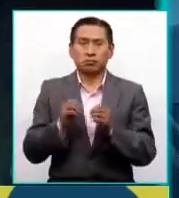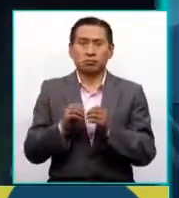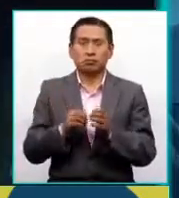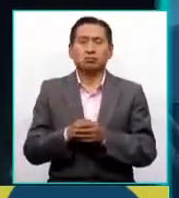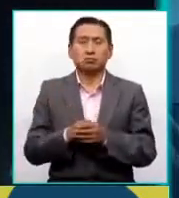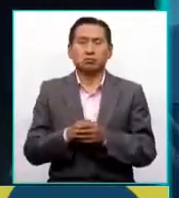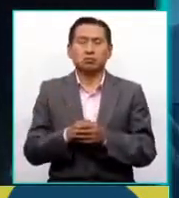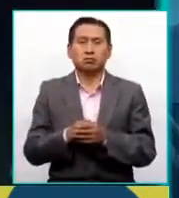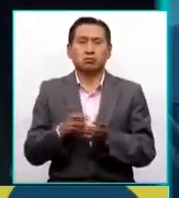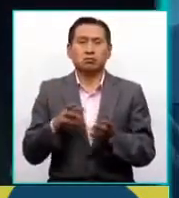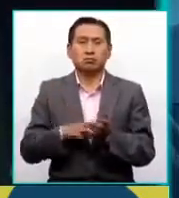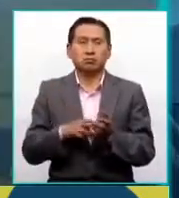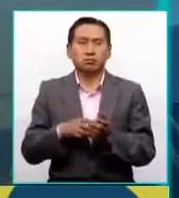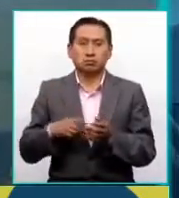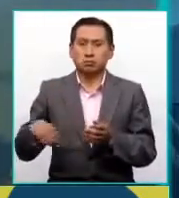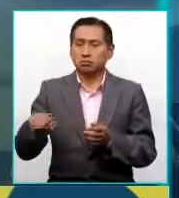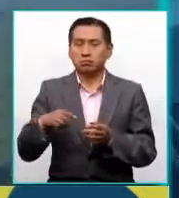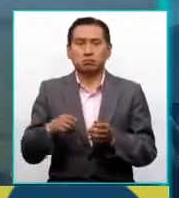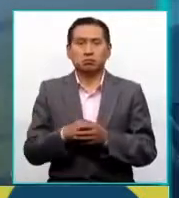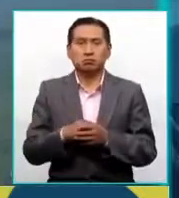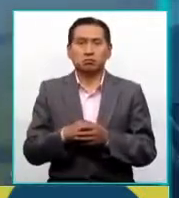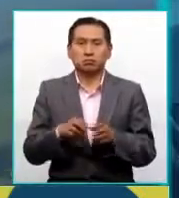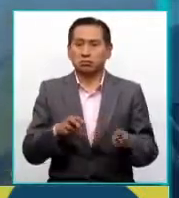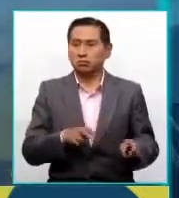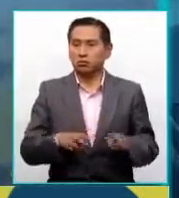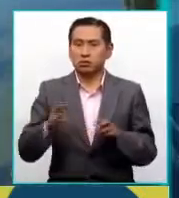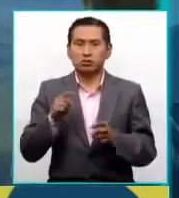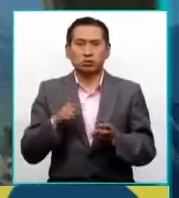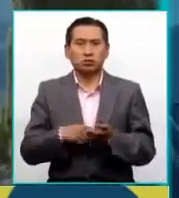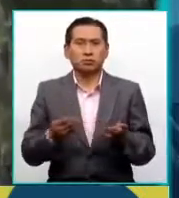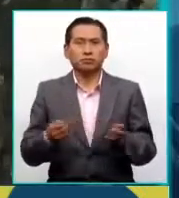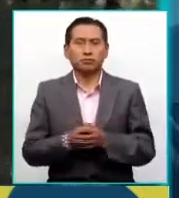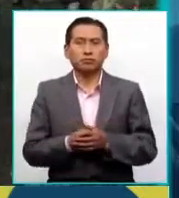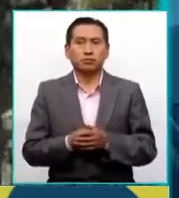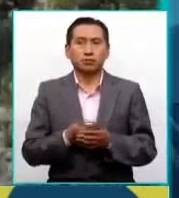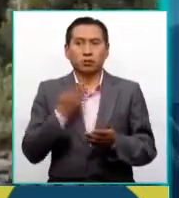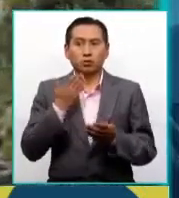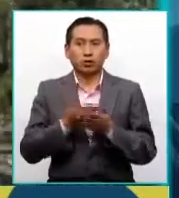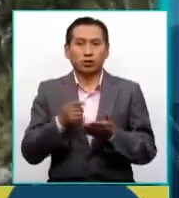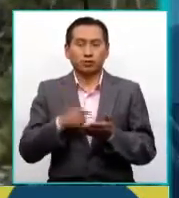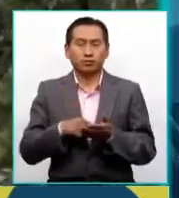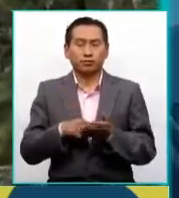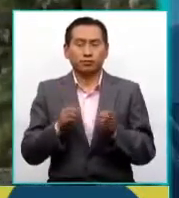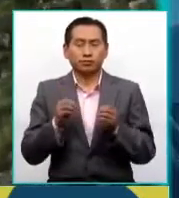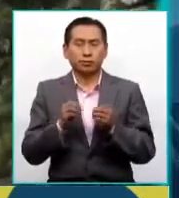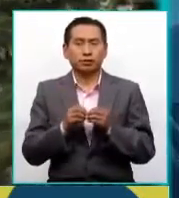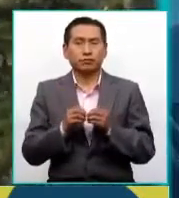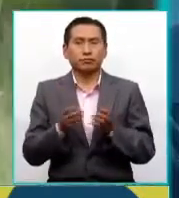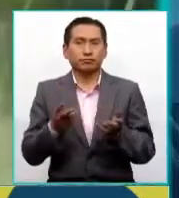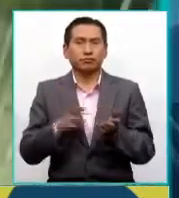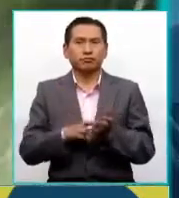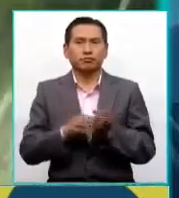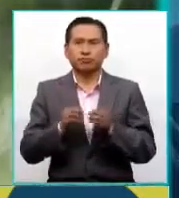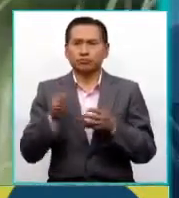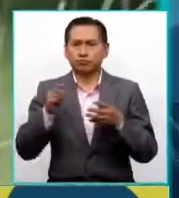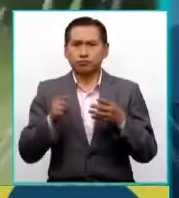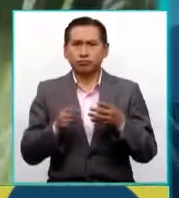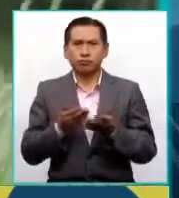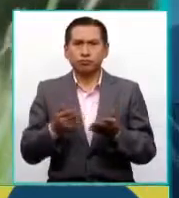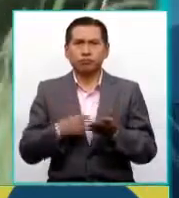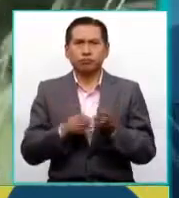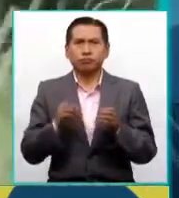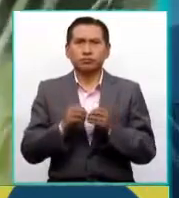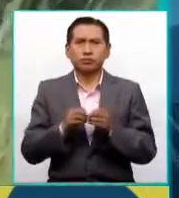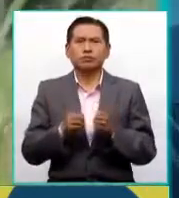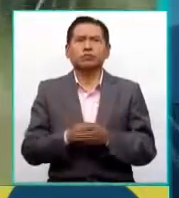no siempre se hacen ese tipo de viajes, ¿no? Entonces, bueno, en Tímpana reúno todas esas cosas, todas esas artes